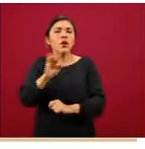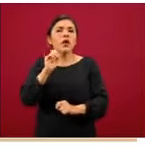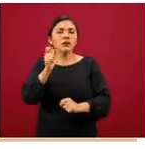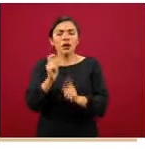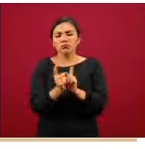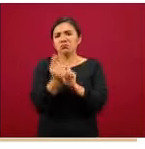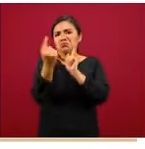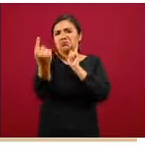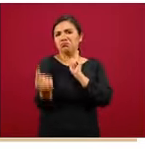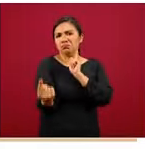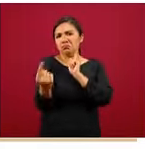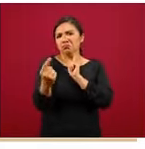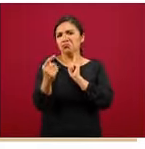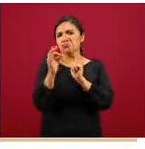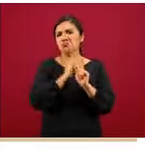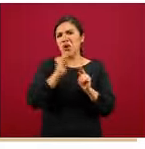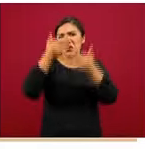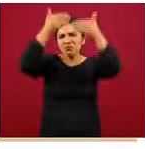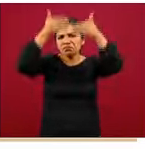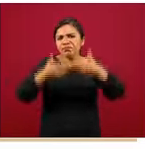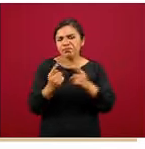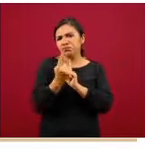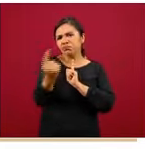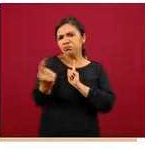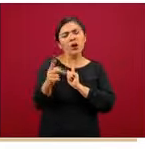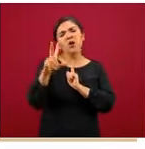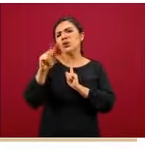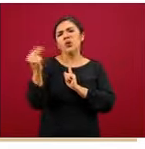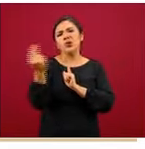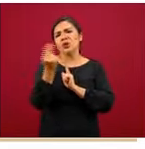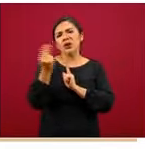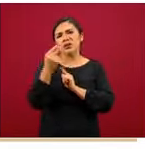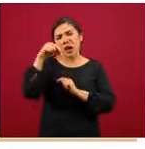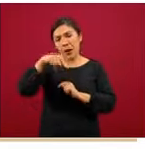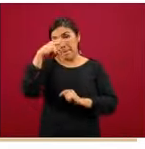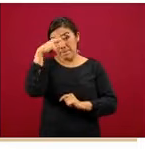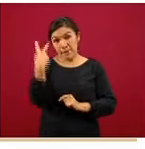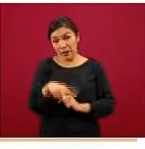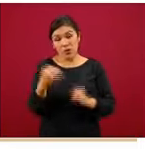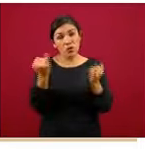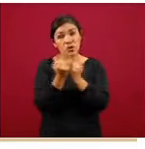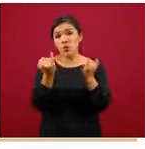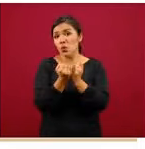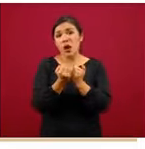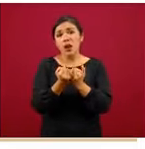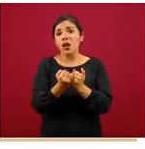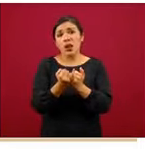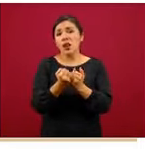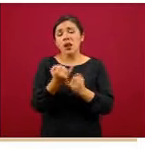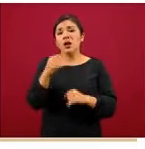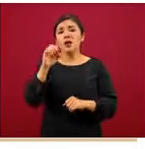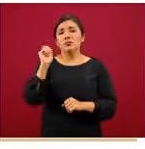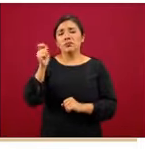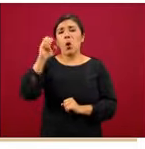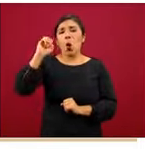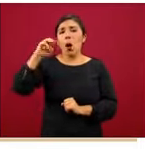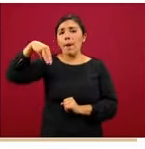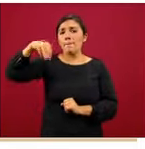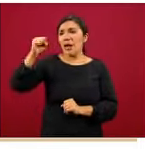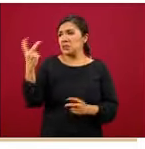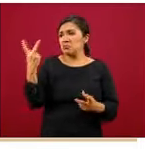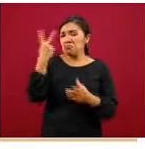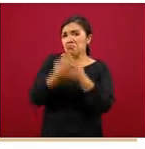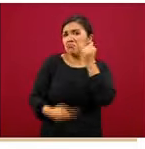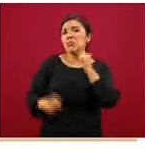sana distancia, no se consideran en México, tampoco de manera global en la Organización Mundial de la Salud,